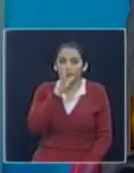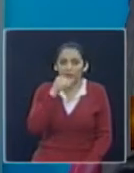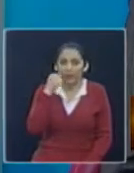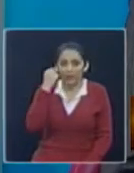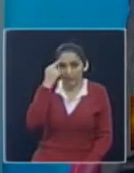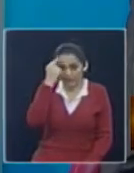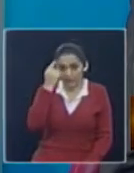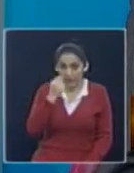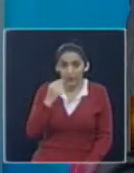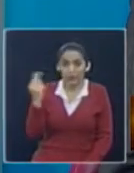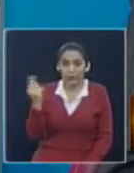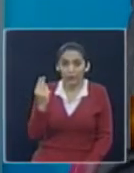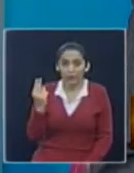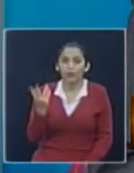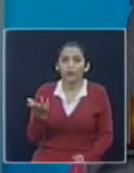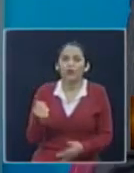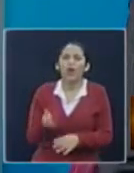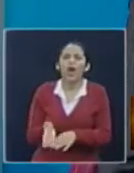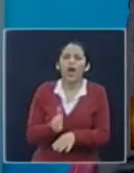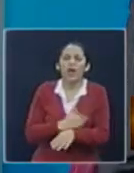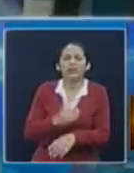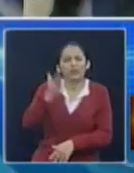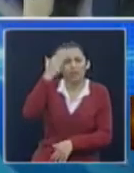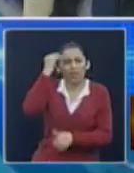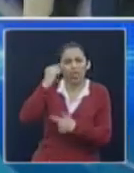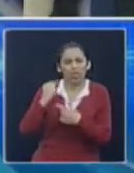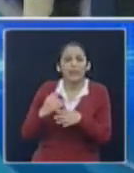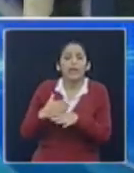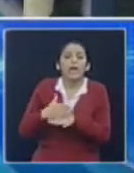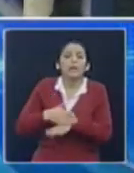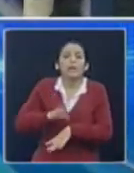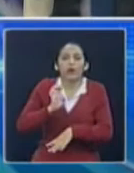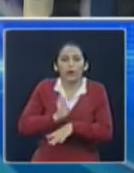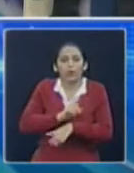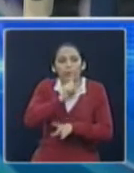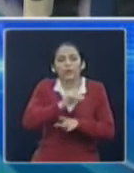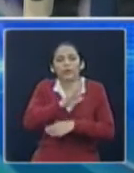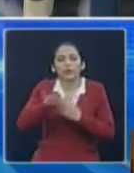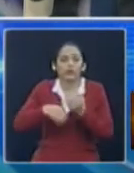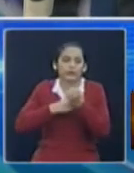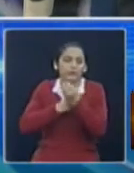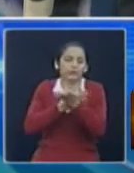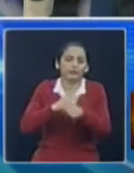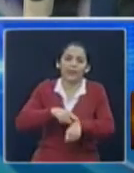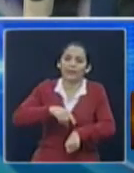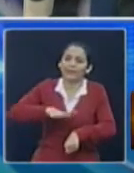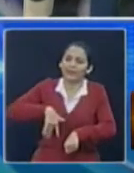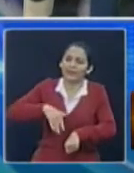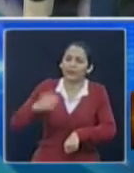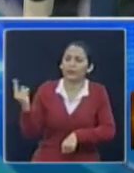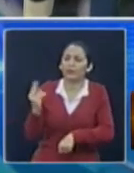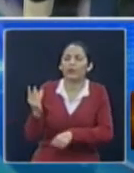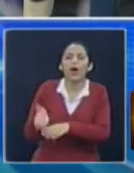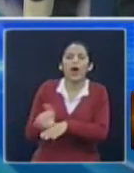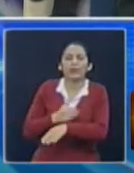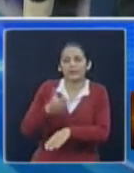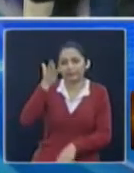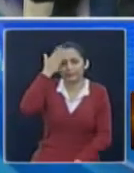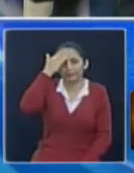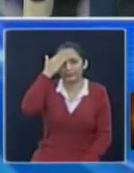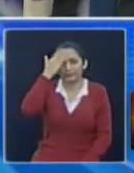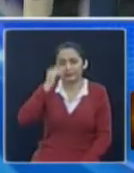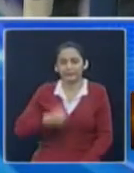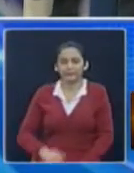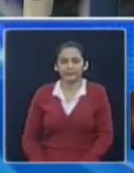la que se publique en el Ecuador. Yo le decía, abogado, ¿cuál es la situación de ser vinculado el vicepresidente, de iniciarse el